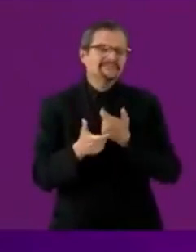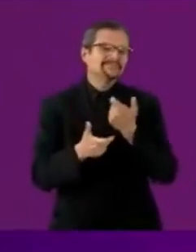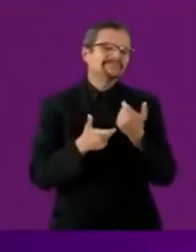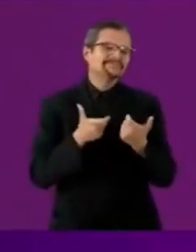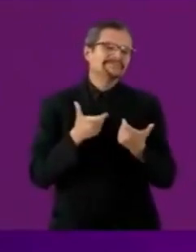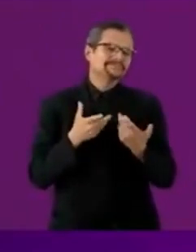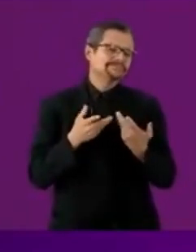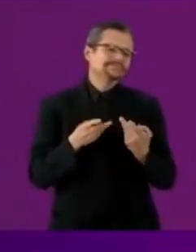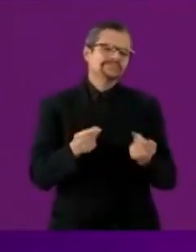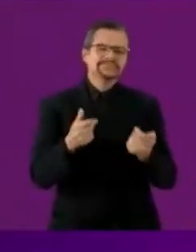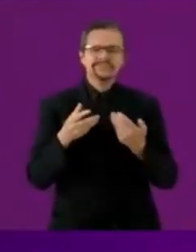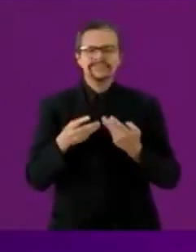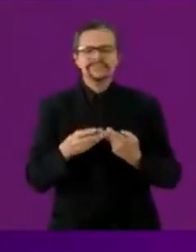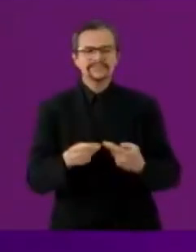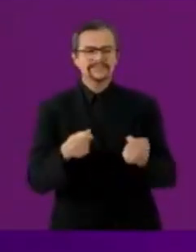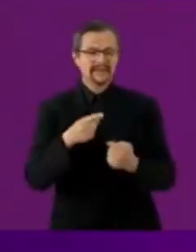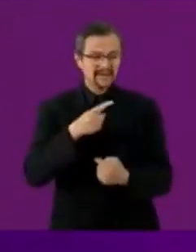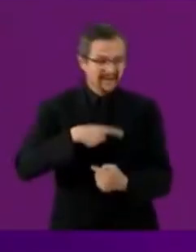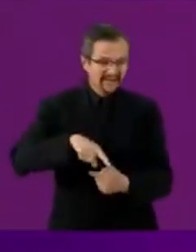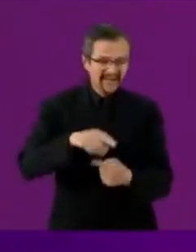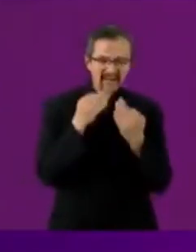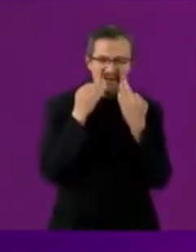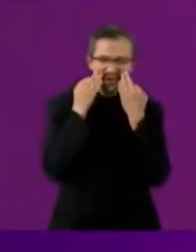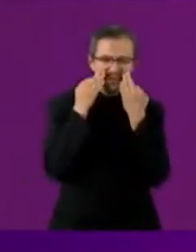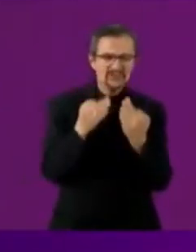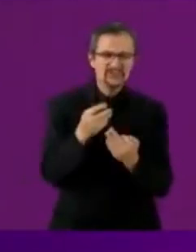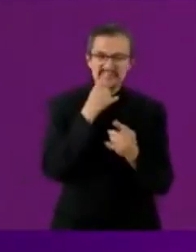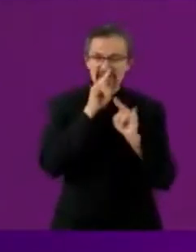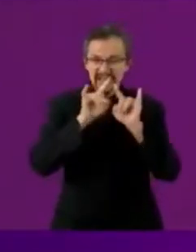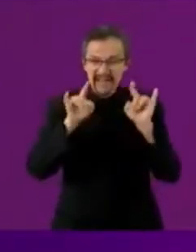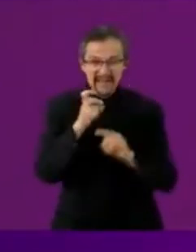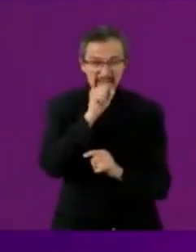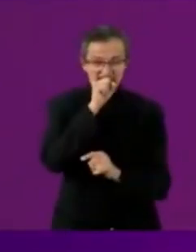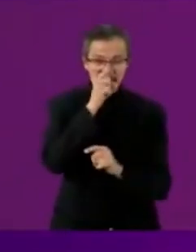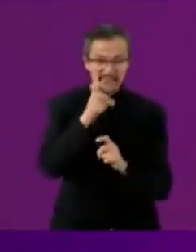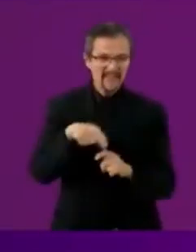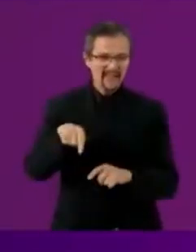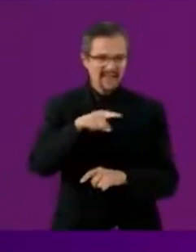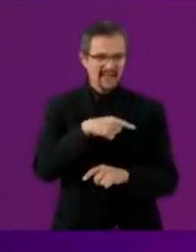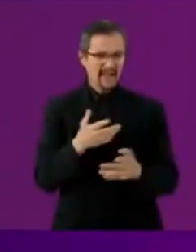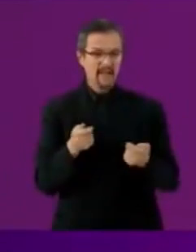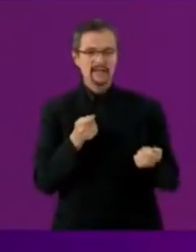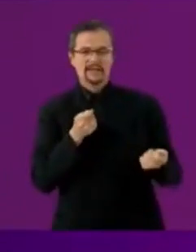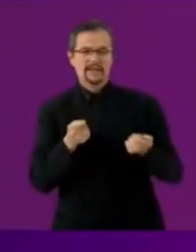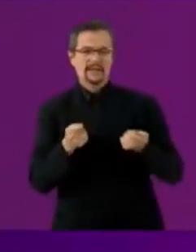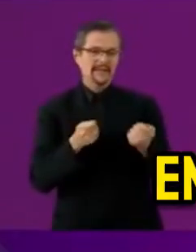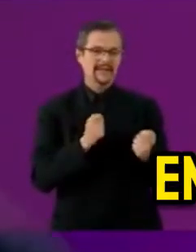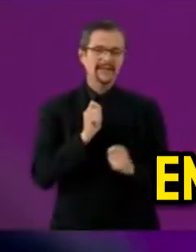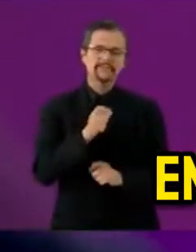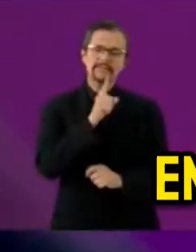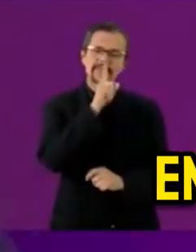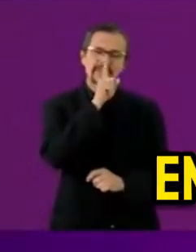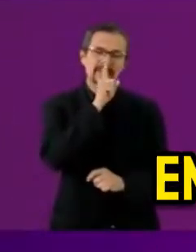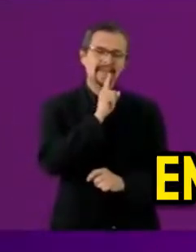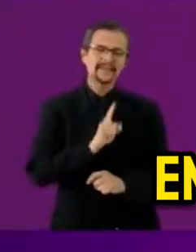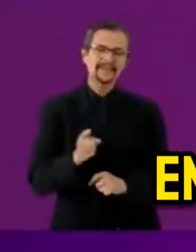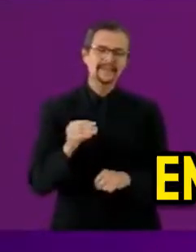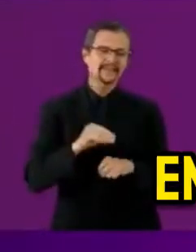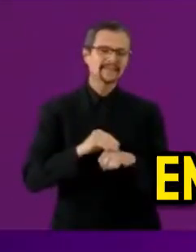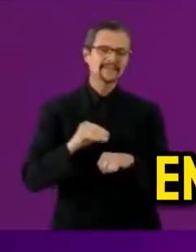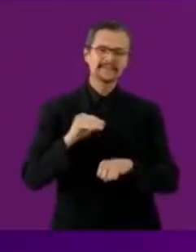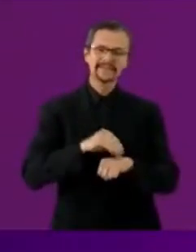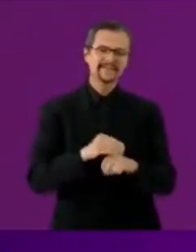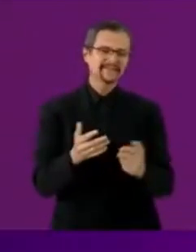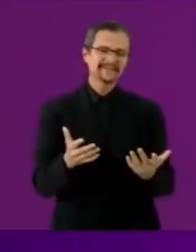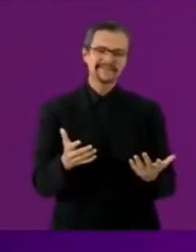lo que hicieron lo peor es que son capaces de manipular la información e incluso han difundido notas en las que supone que yo he gastado